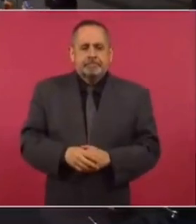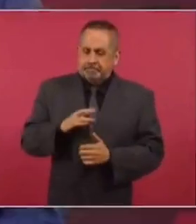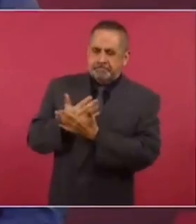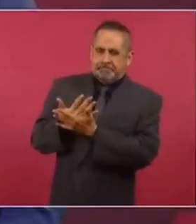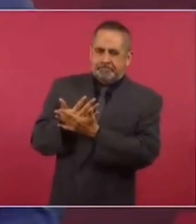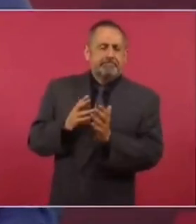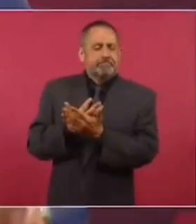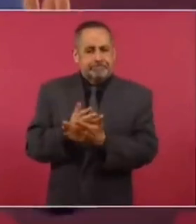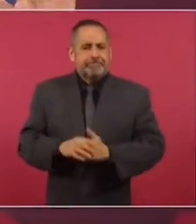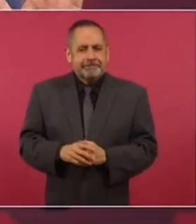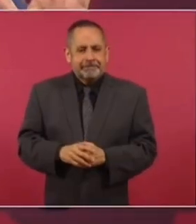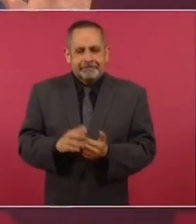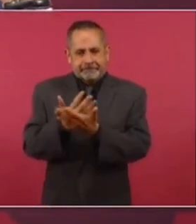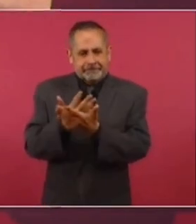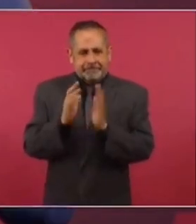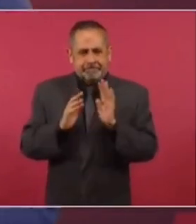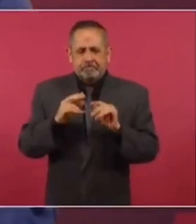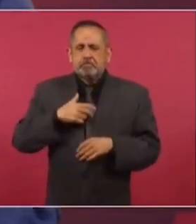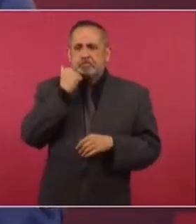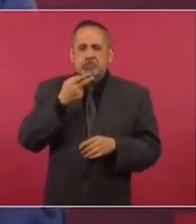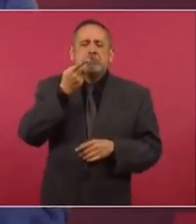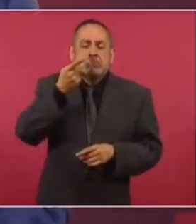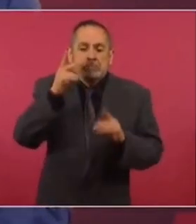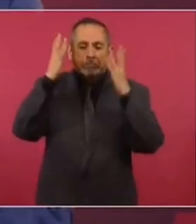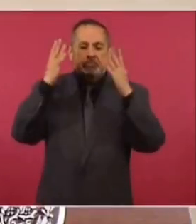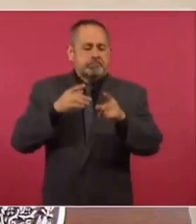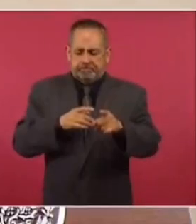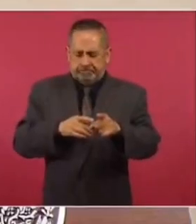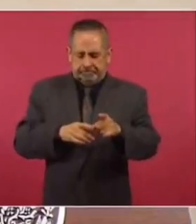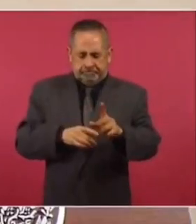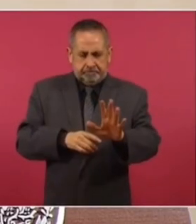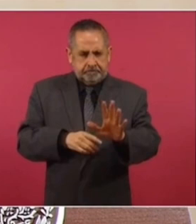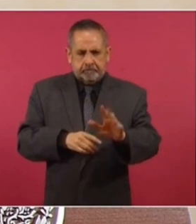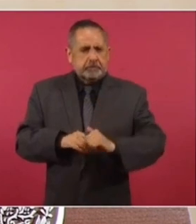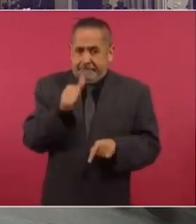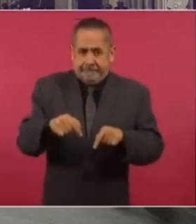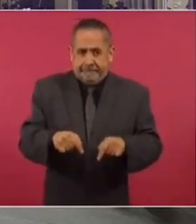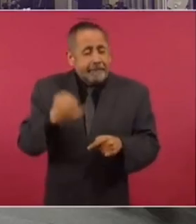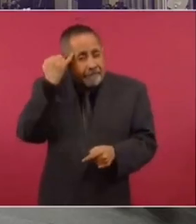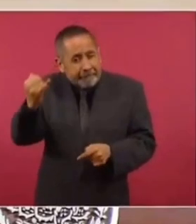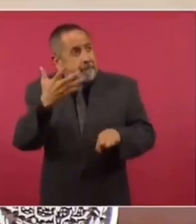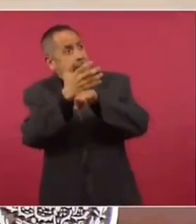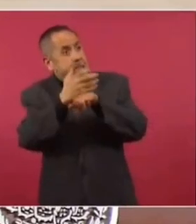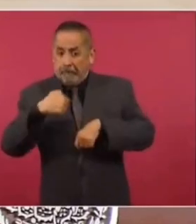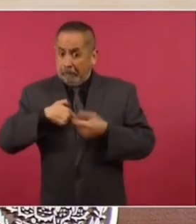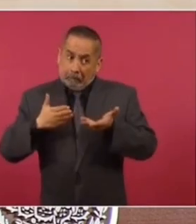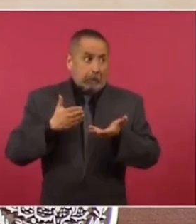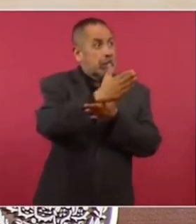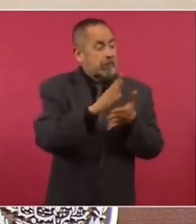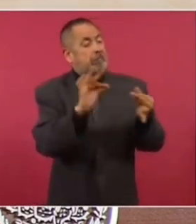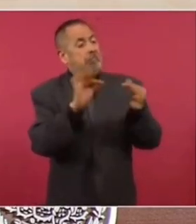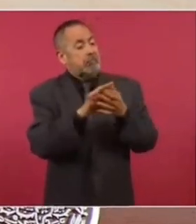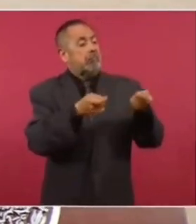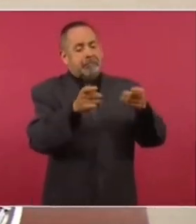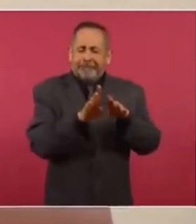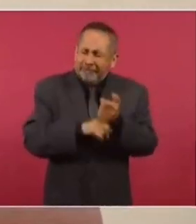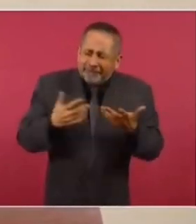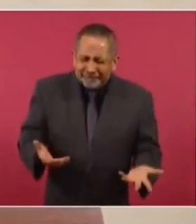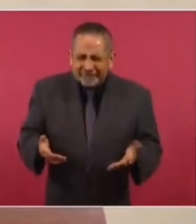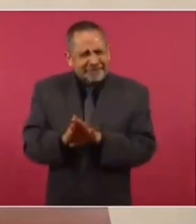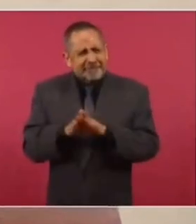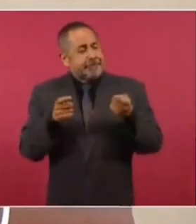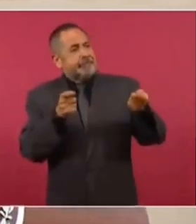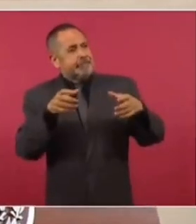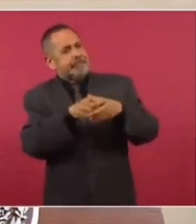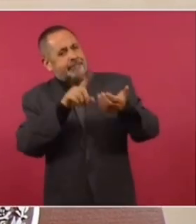esperar. Vamos a esperar. Yo no quiero adelantar vísperas. ¿Cómo voy yo a tener el